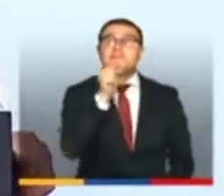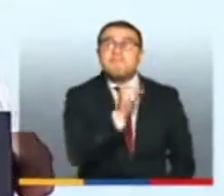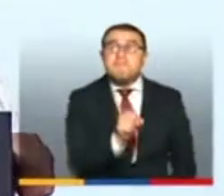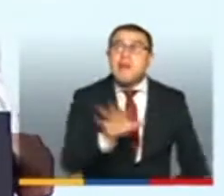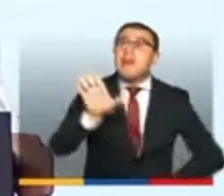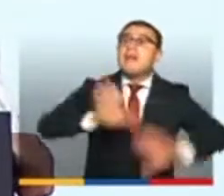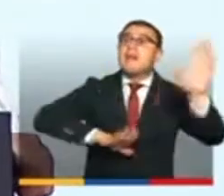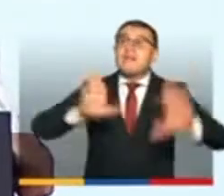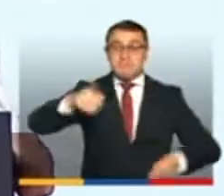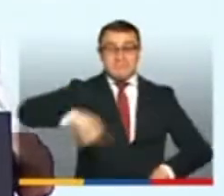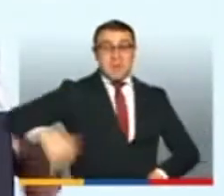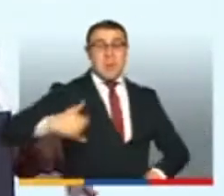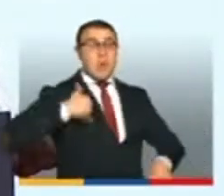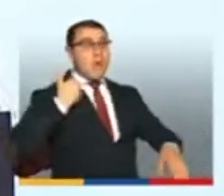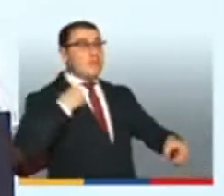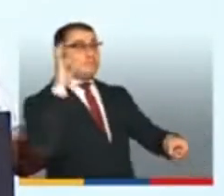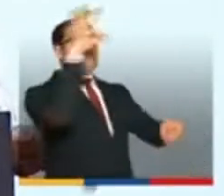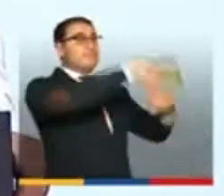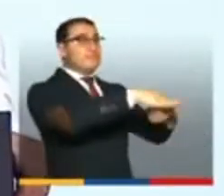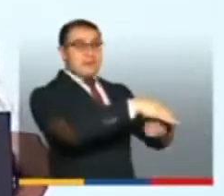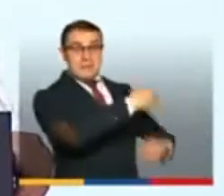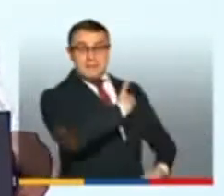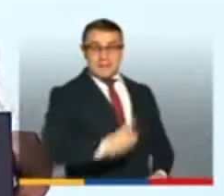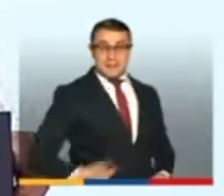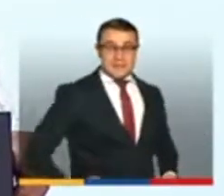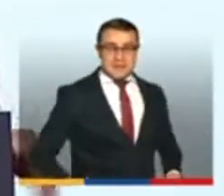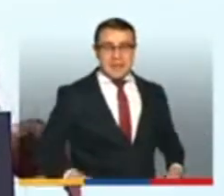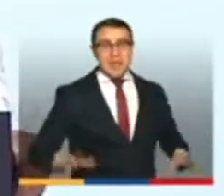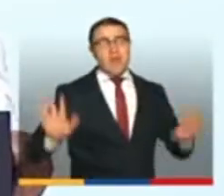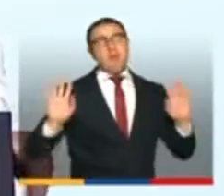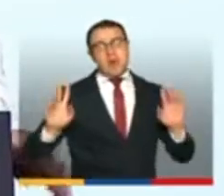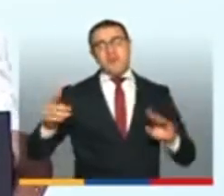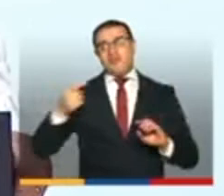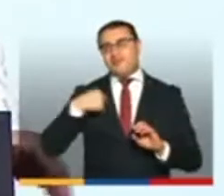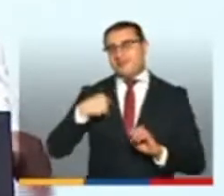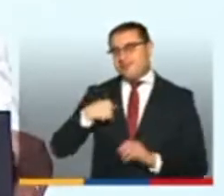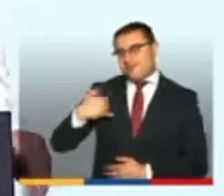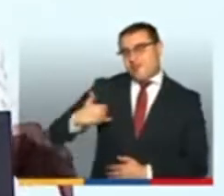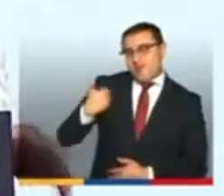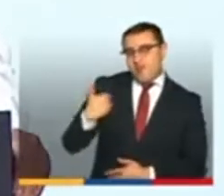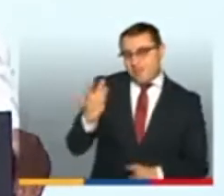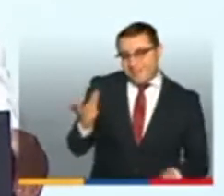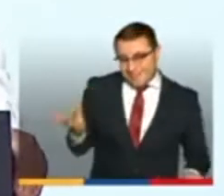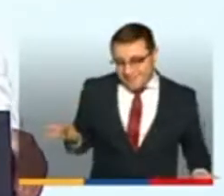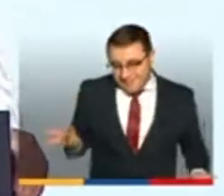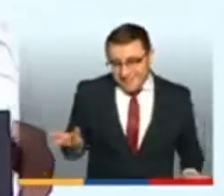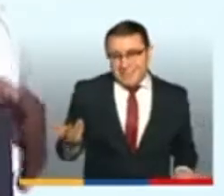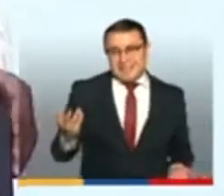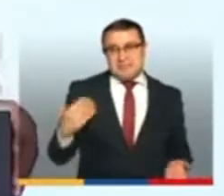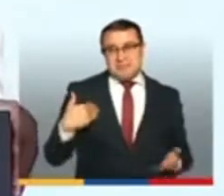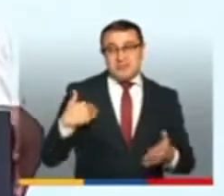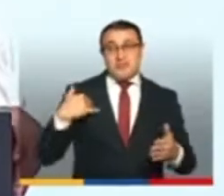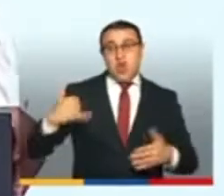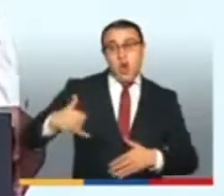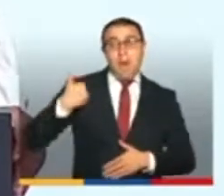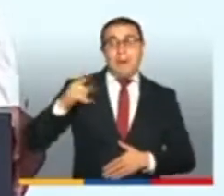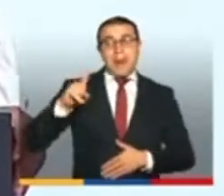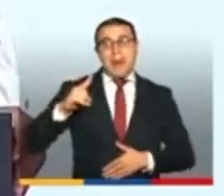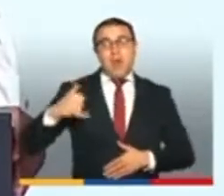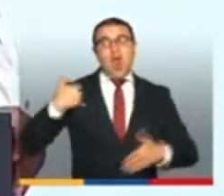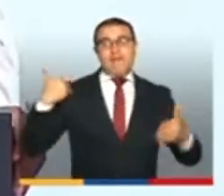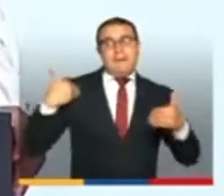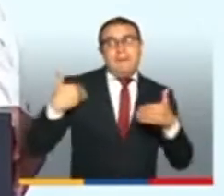presidente todavía digo que soy relativamente joven pero cada vez digo menos esa frase